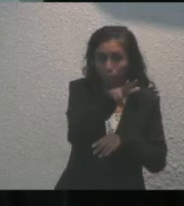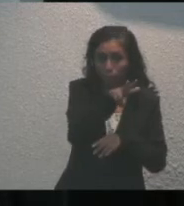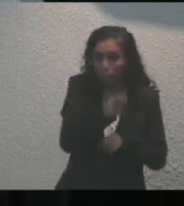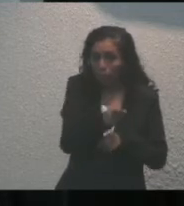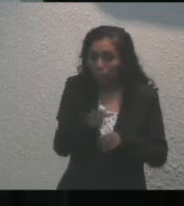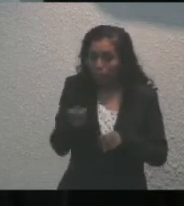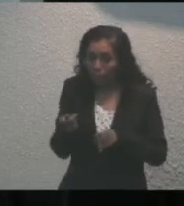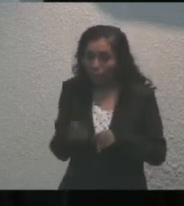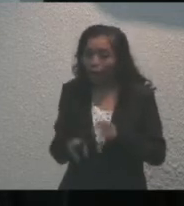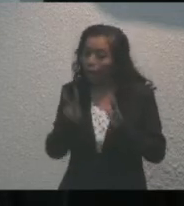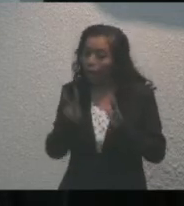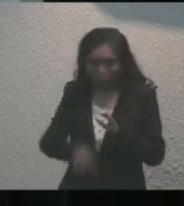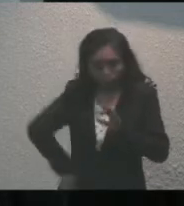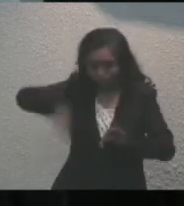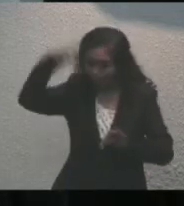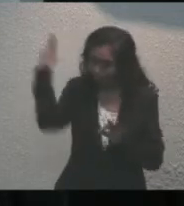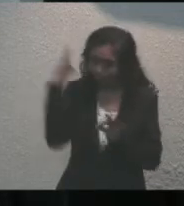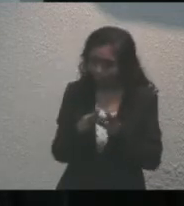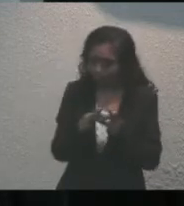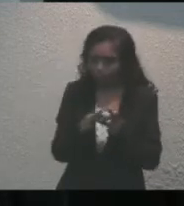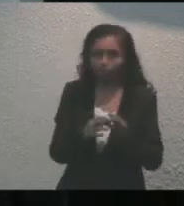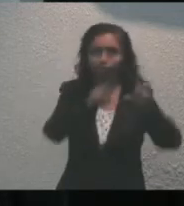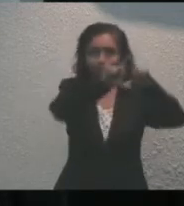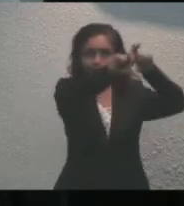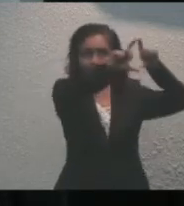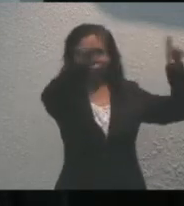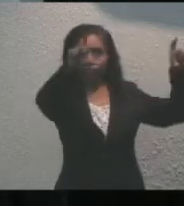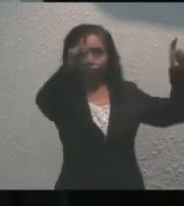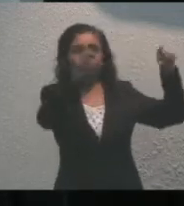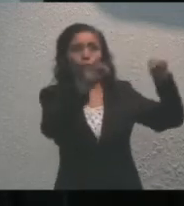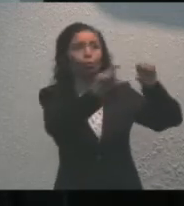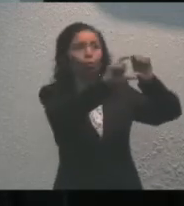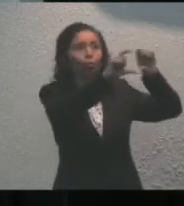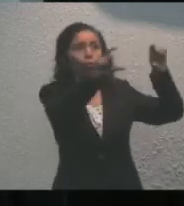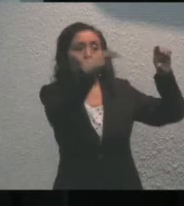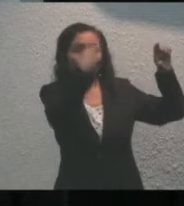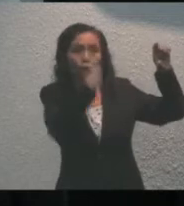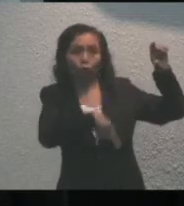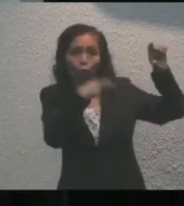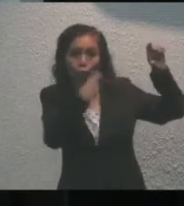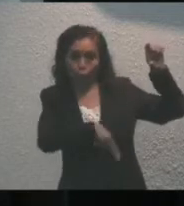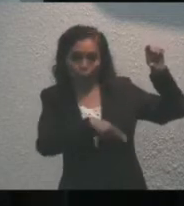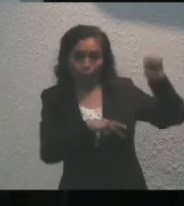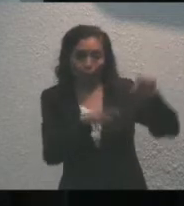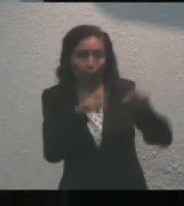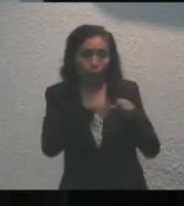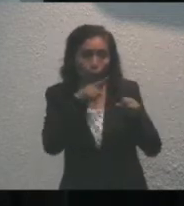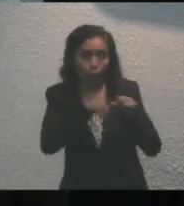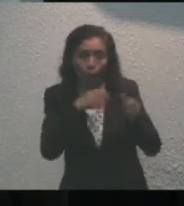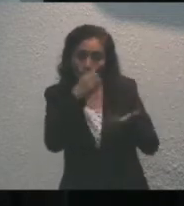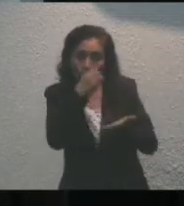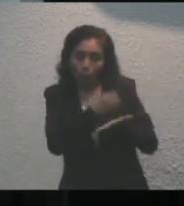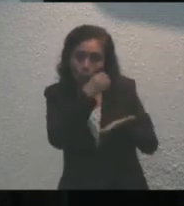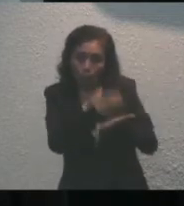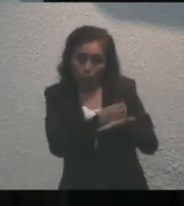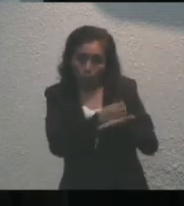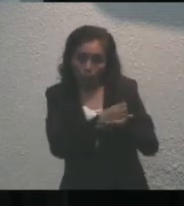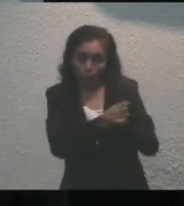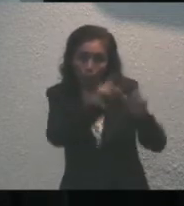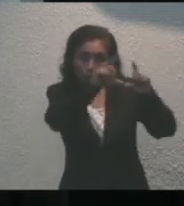con letras doradas en el muro de honor del recinto oficial del Poder Legislativo del Estado Libre y Soberano de Quintana